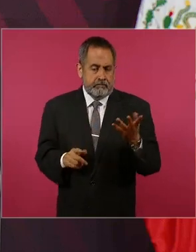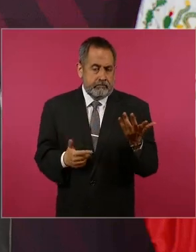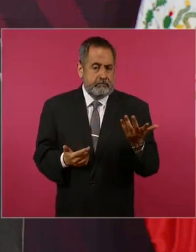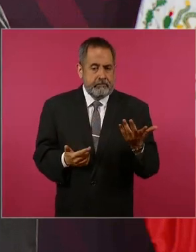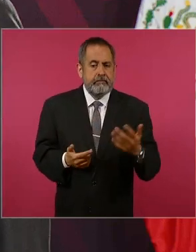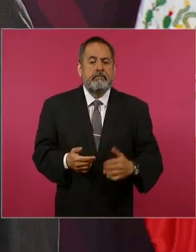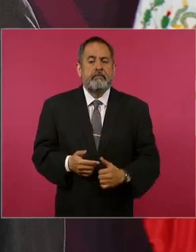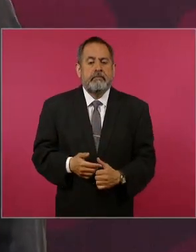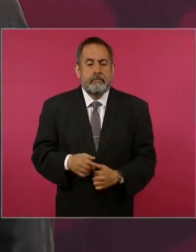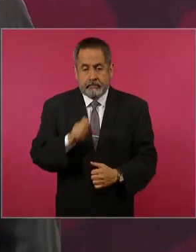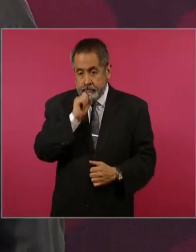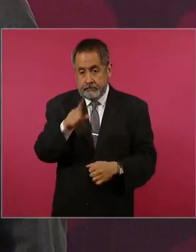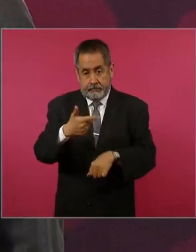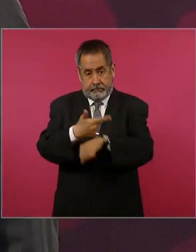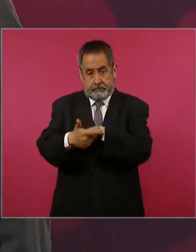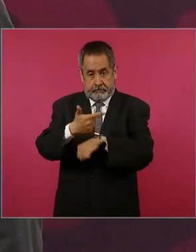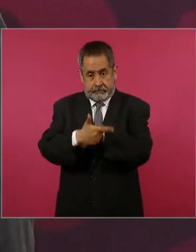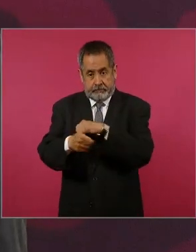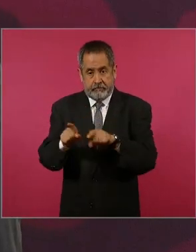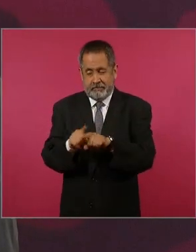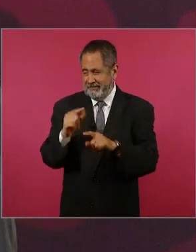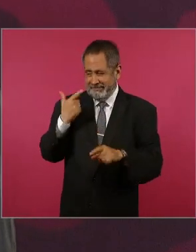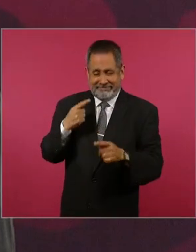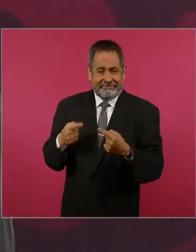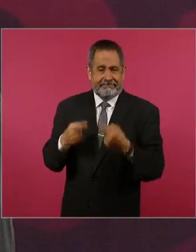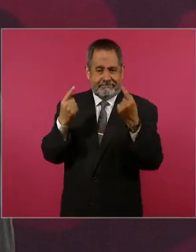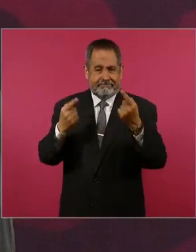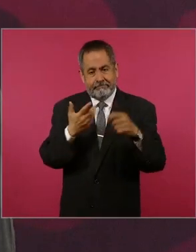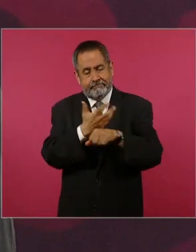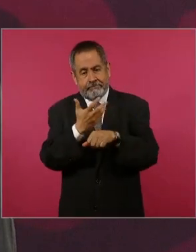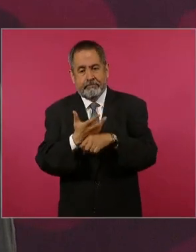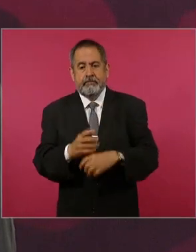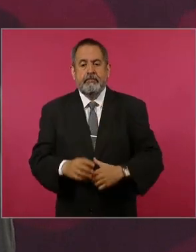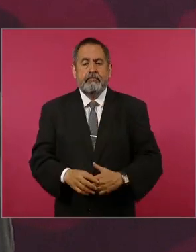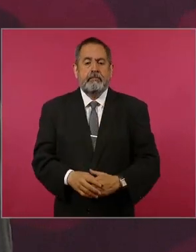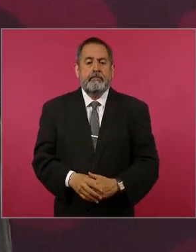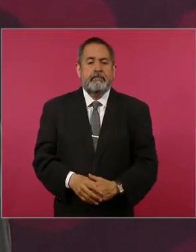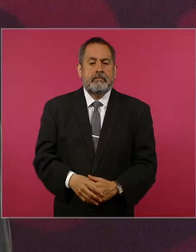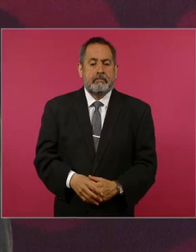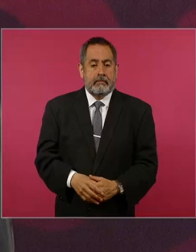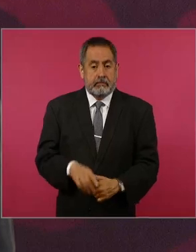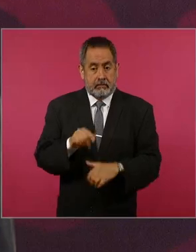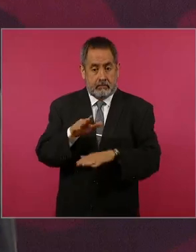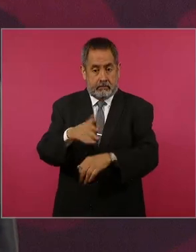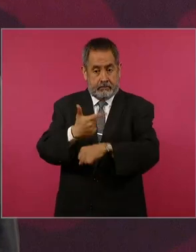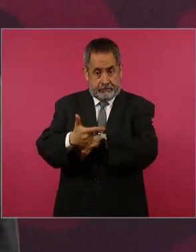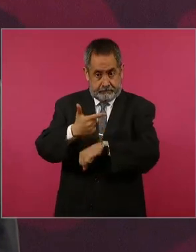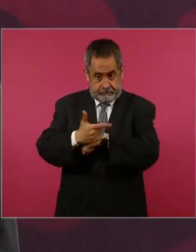también Guatemala últimamente. Y en el caso de Guatemala